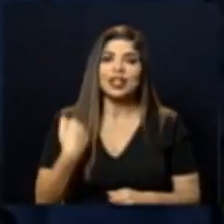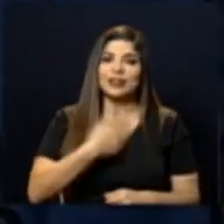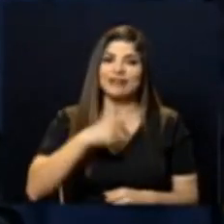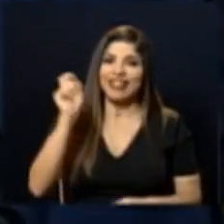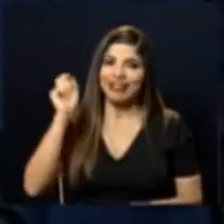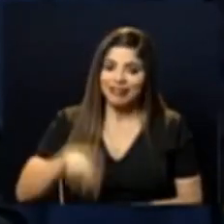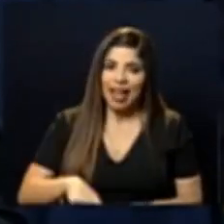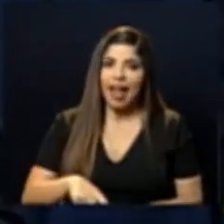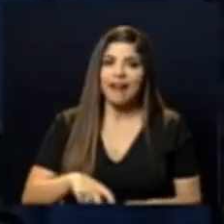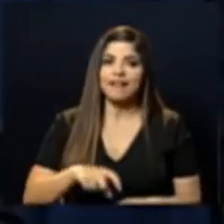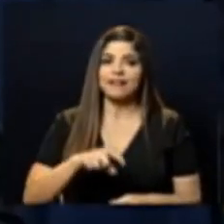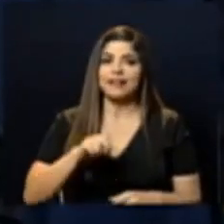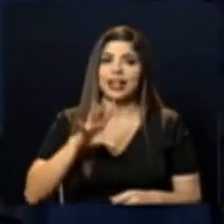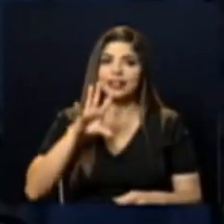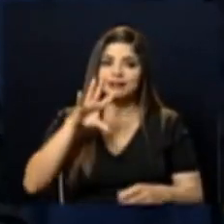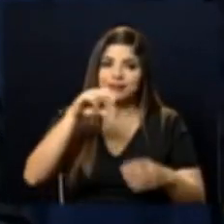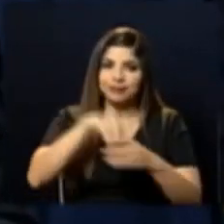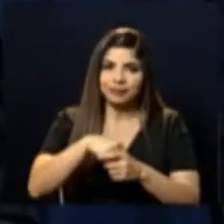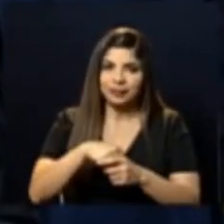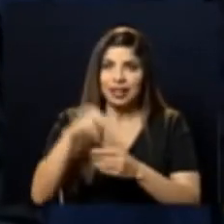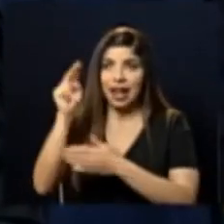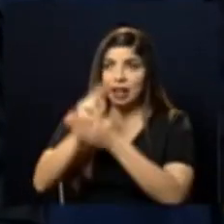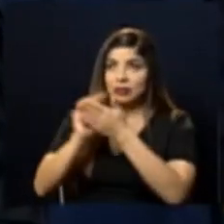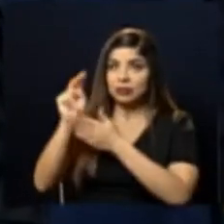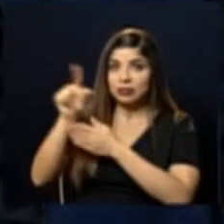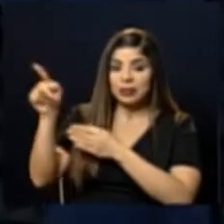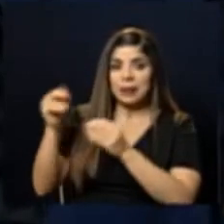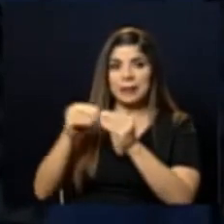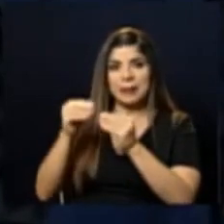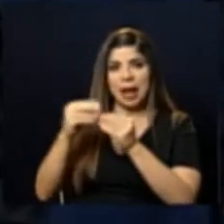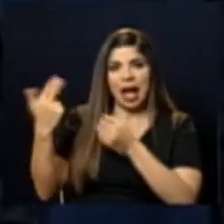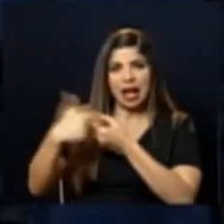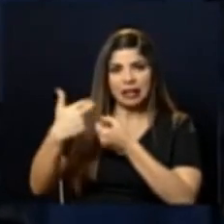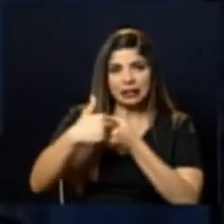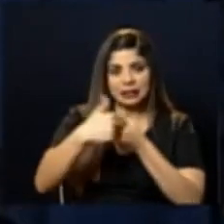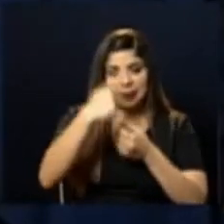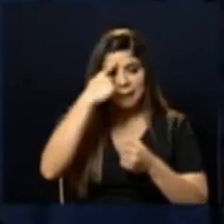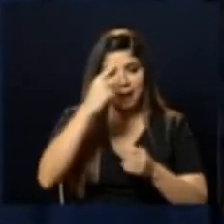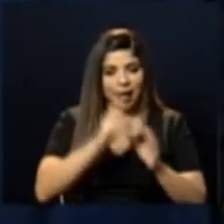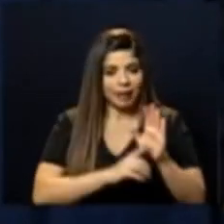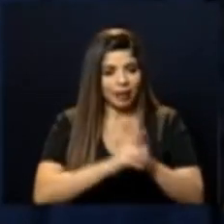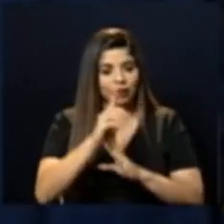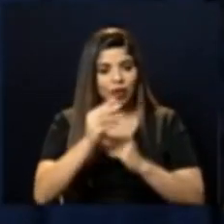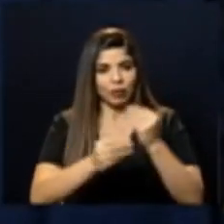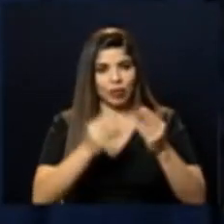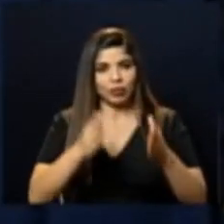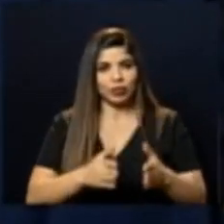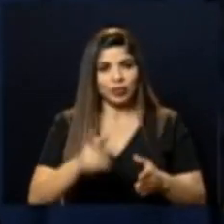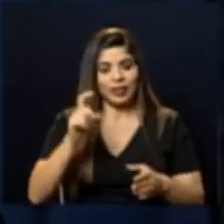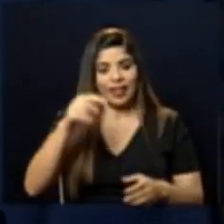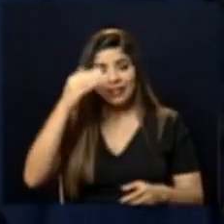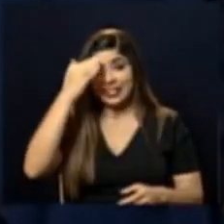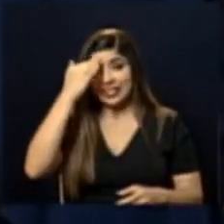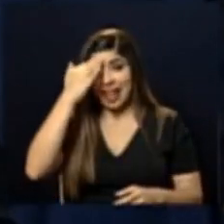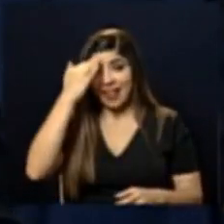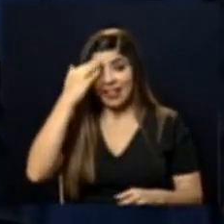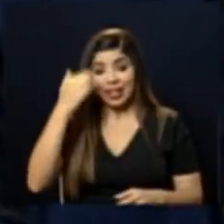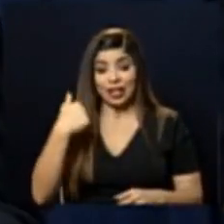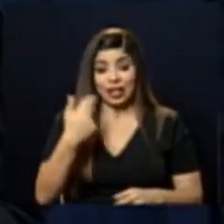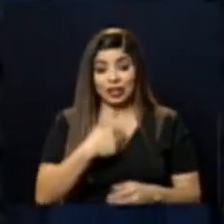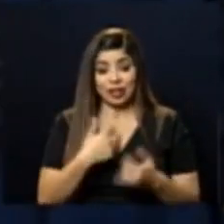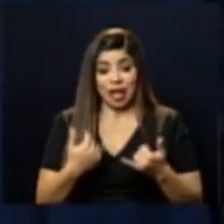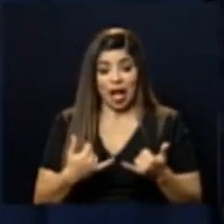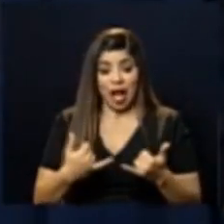Debemos también involucrar a la academia más decididamente en el desarrollo productivo, a sabiendas que estamos